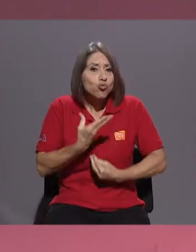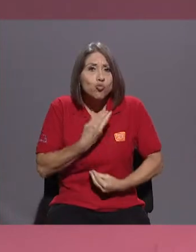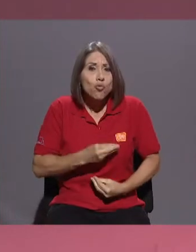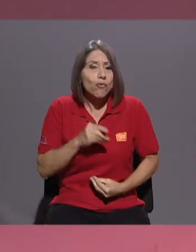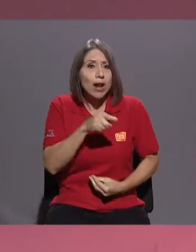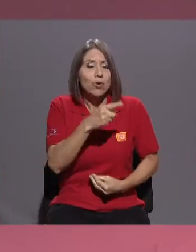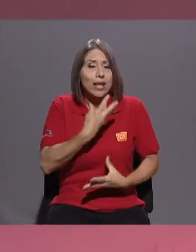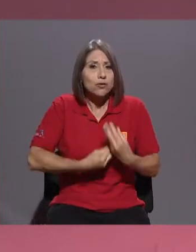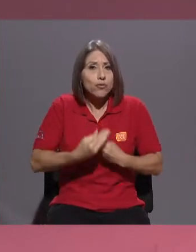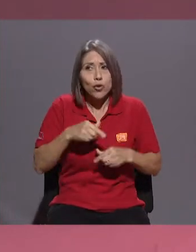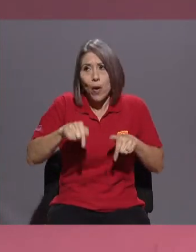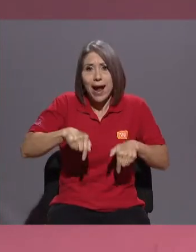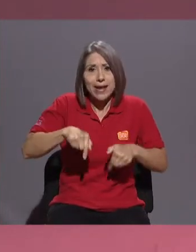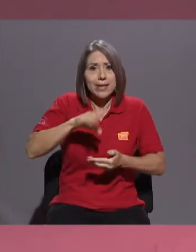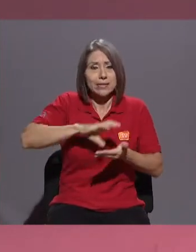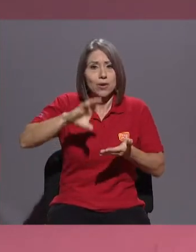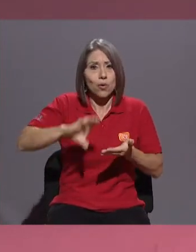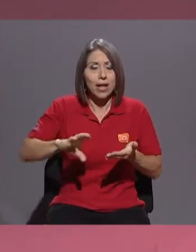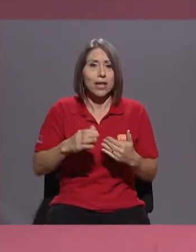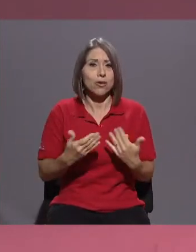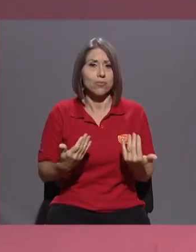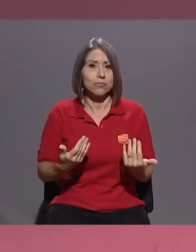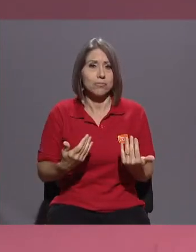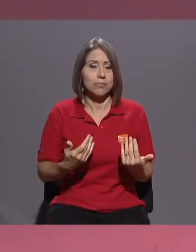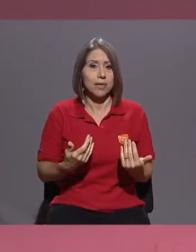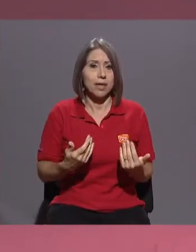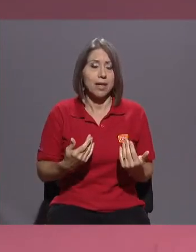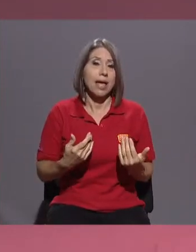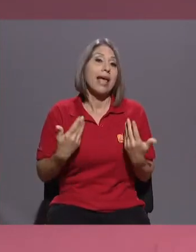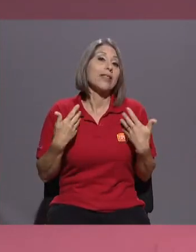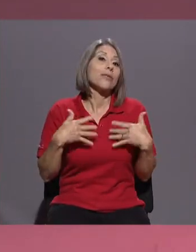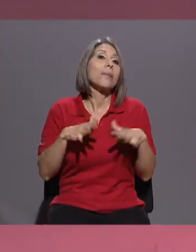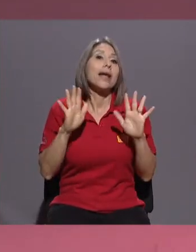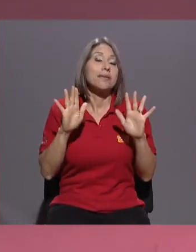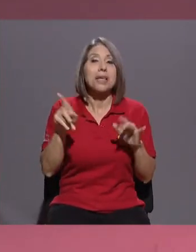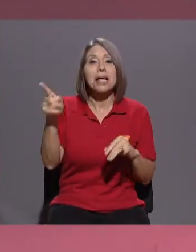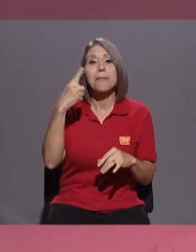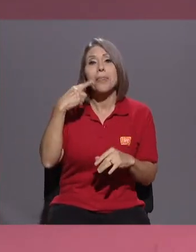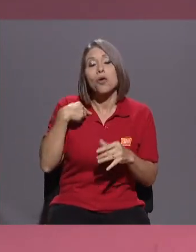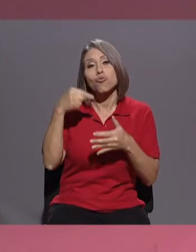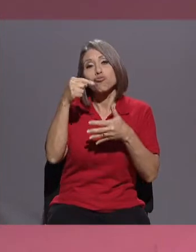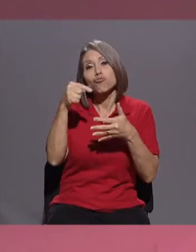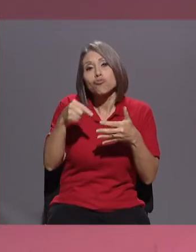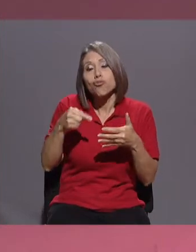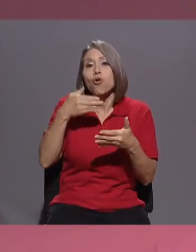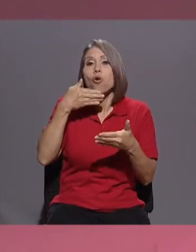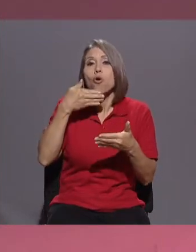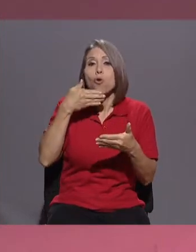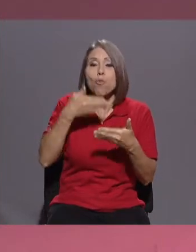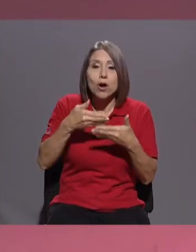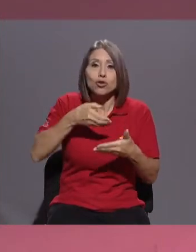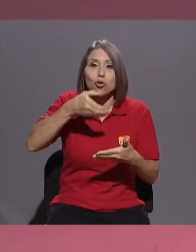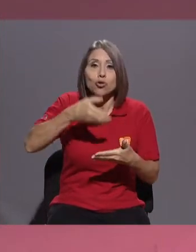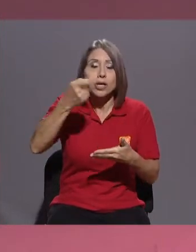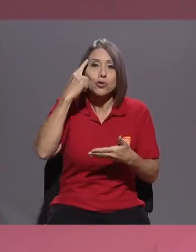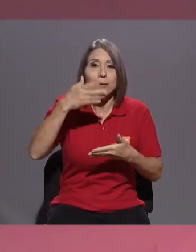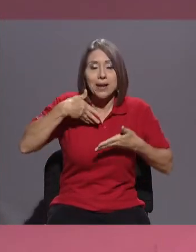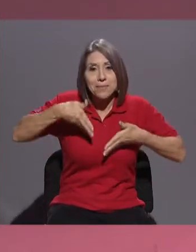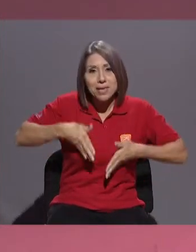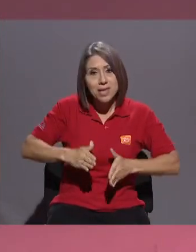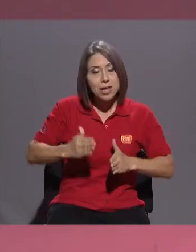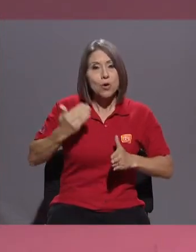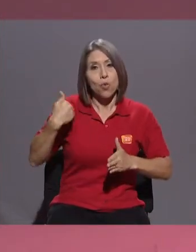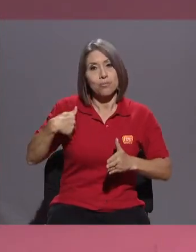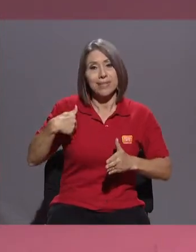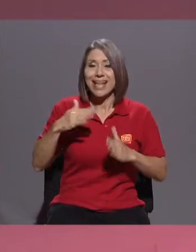sufrió Aquí en este colegio Le digo Entonces pues Más bien Me dio Hay unos buenos consejos Para mi hijo Un